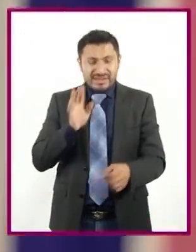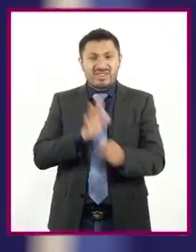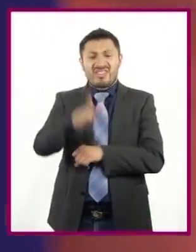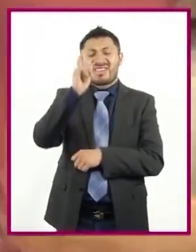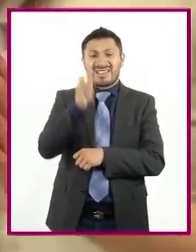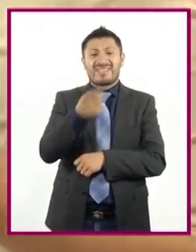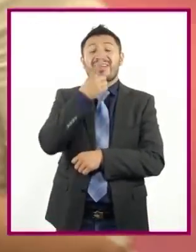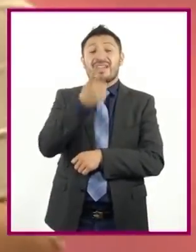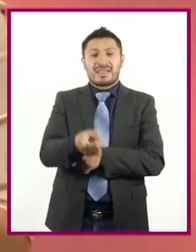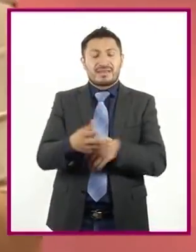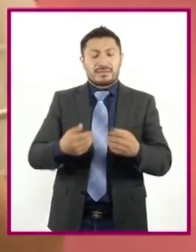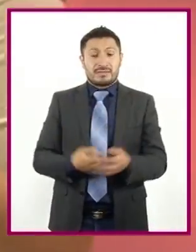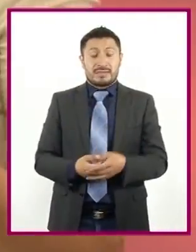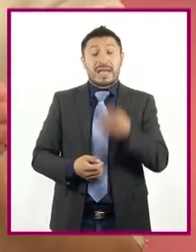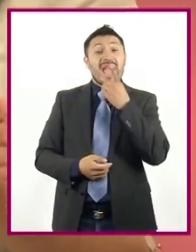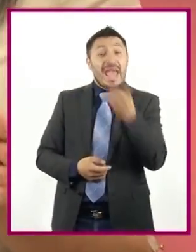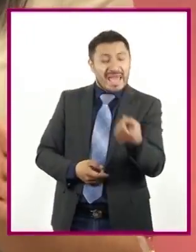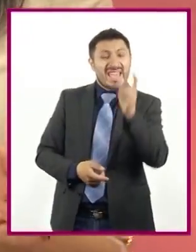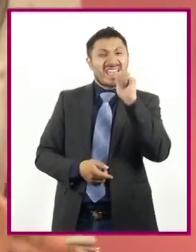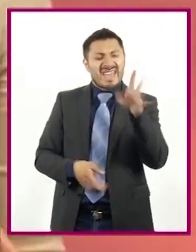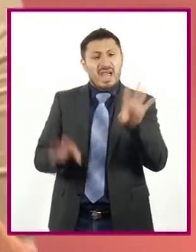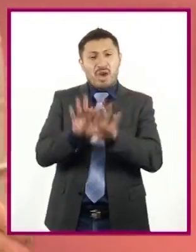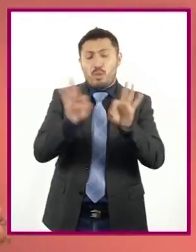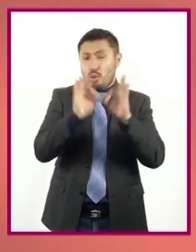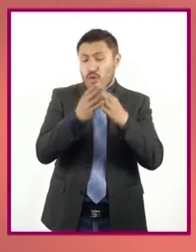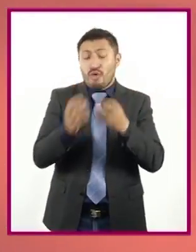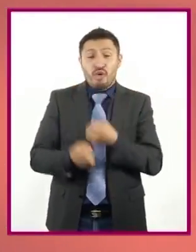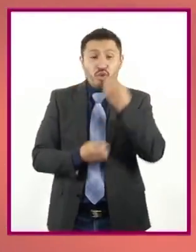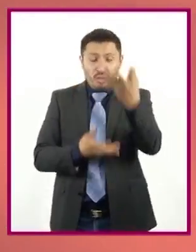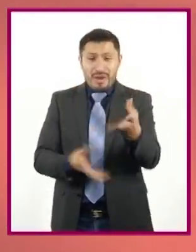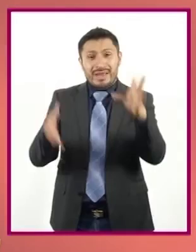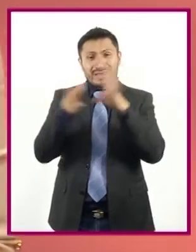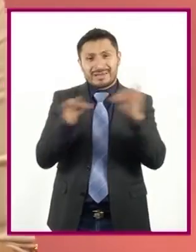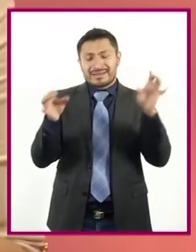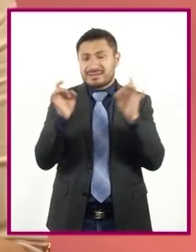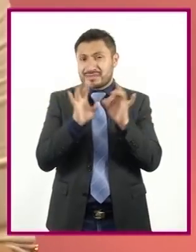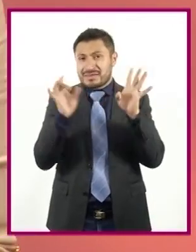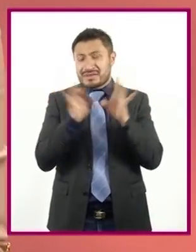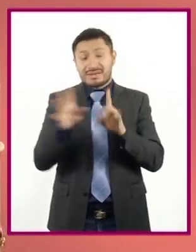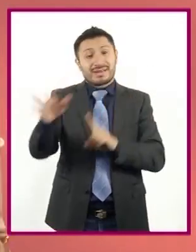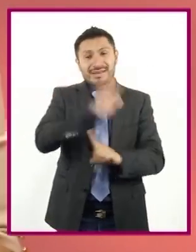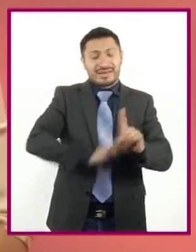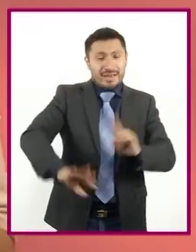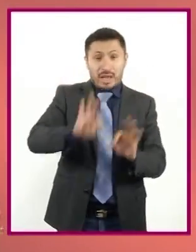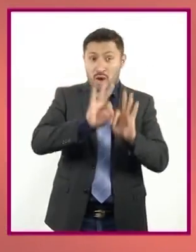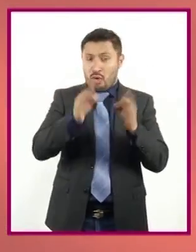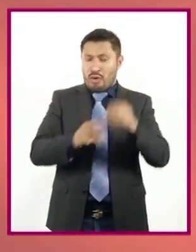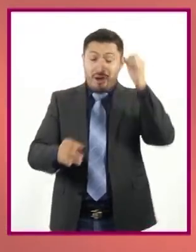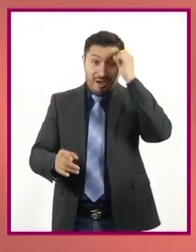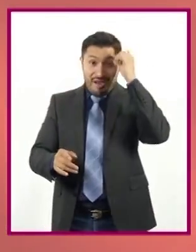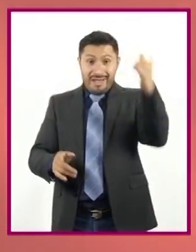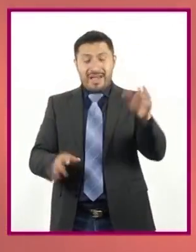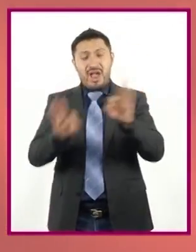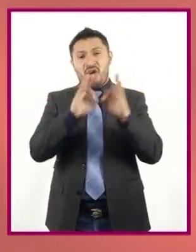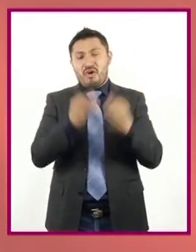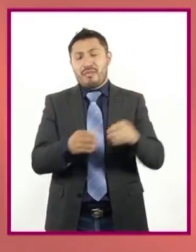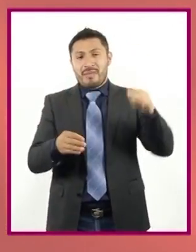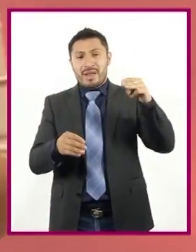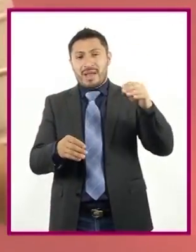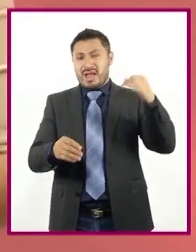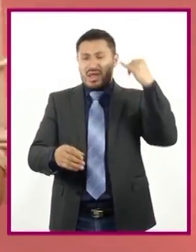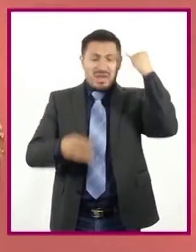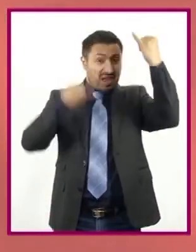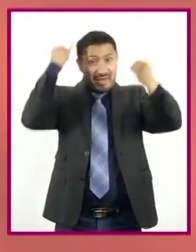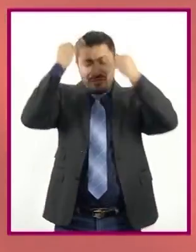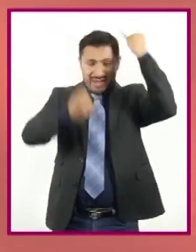dichos. Los dichos son expresiones que describen una situación de manera ingeniosa y de forma metafórica o